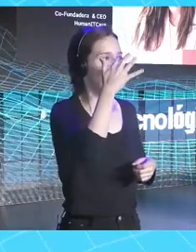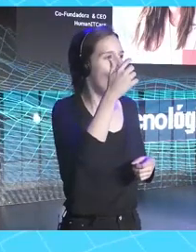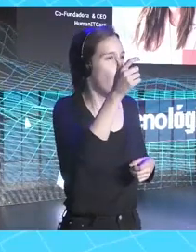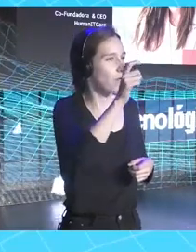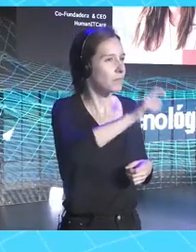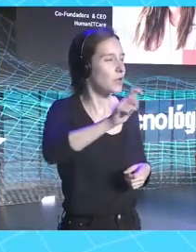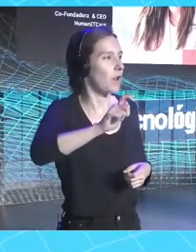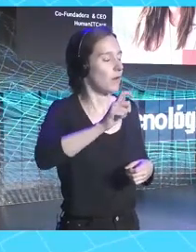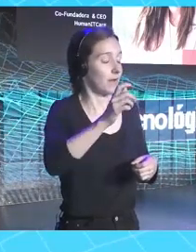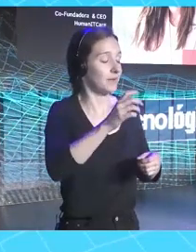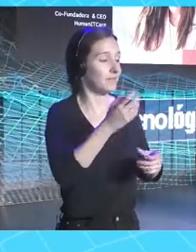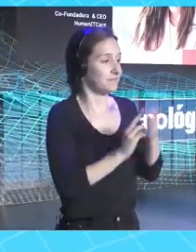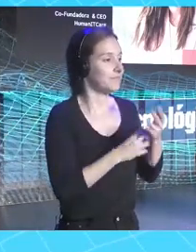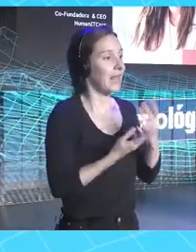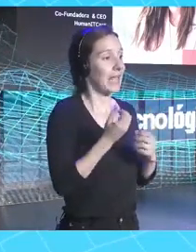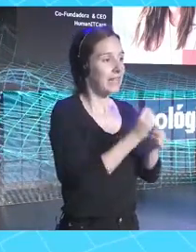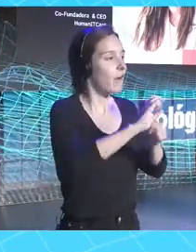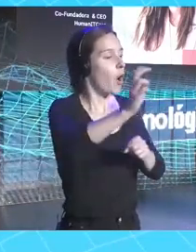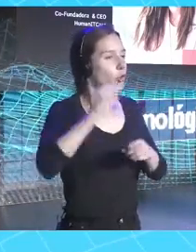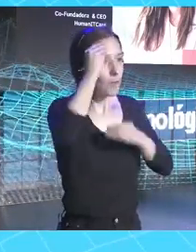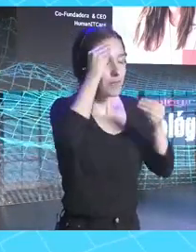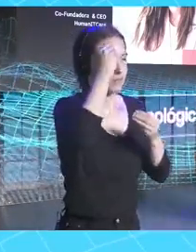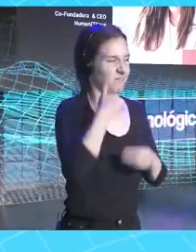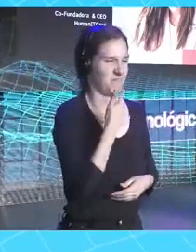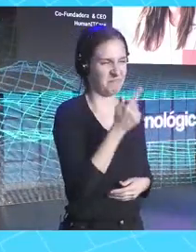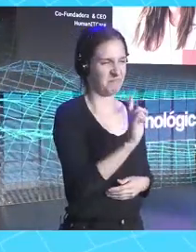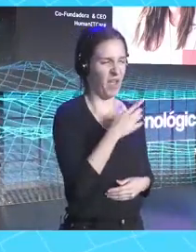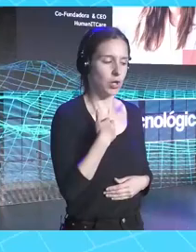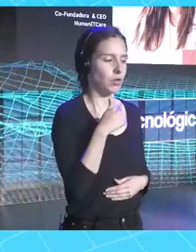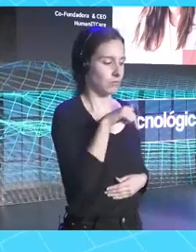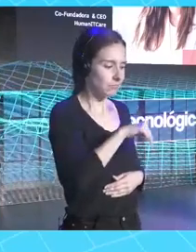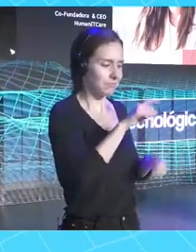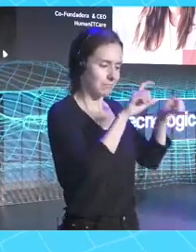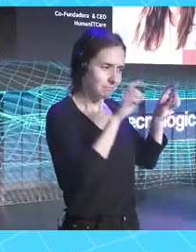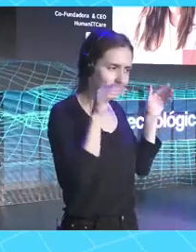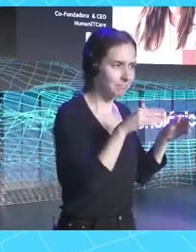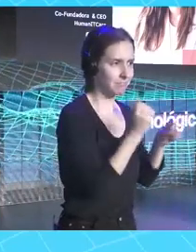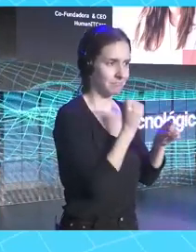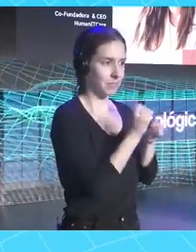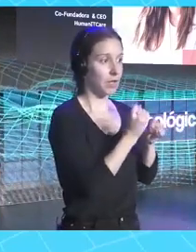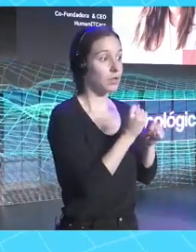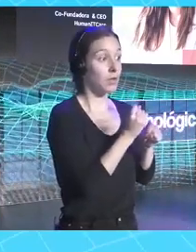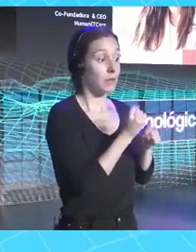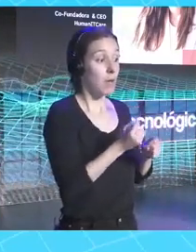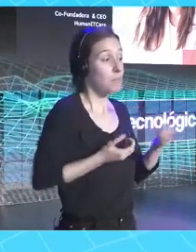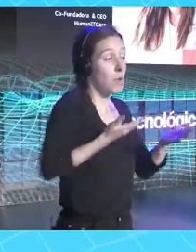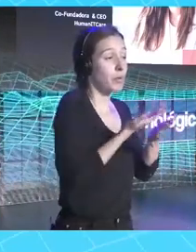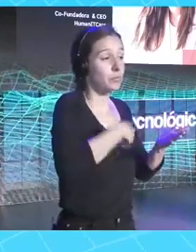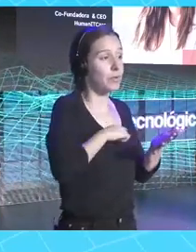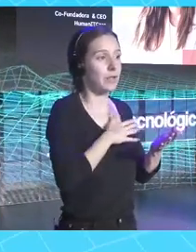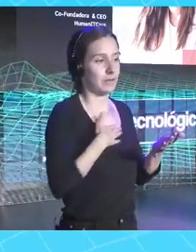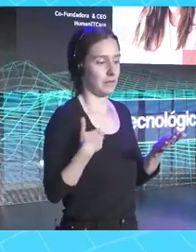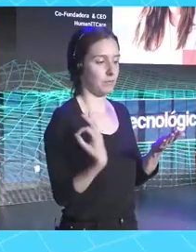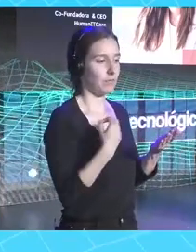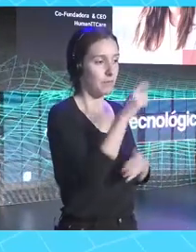y pienso que el mercado es tan grandes donde al final nuestra misión para sobre todo en la propuesta de valor para los clientes es que reduzcan tiempo